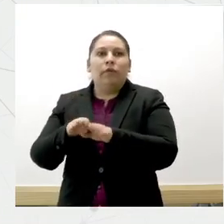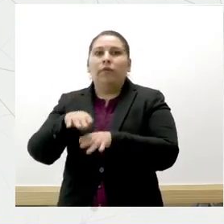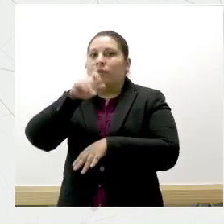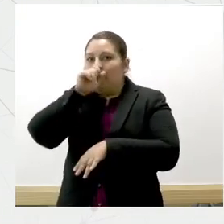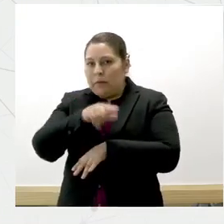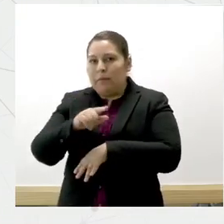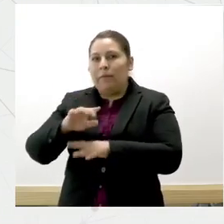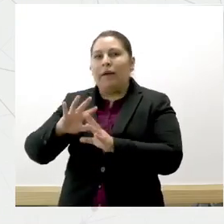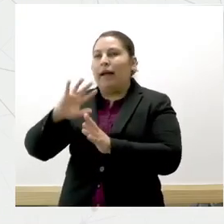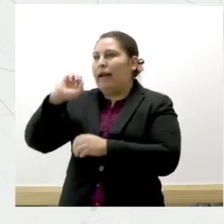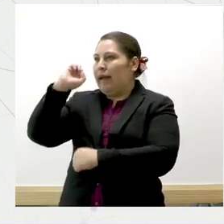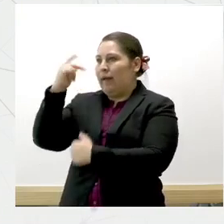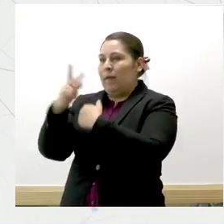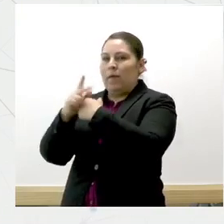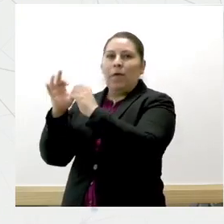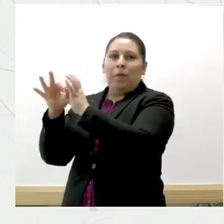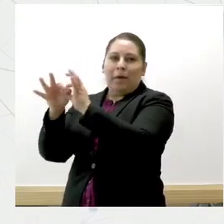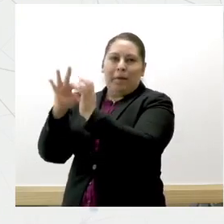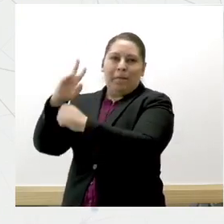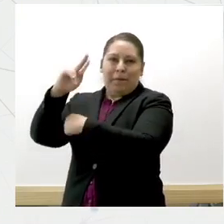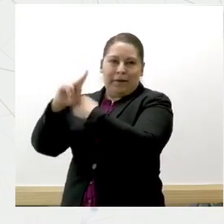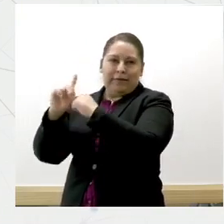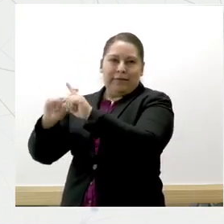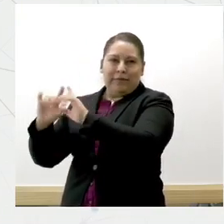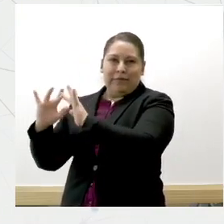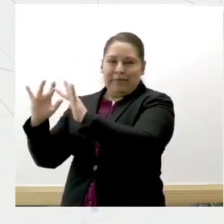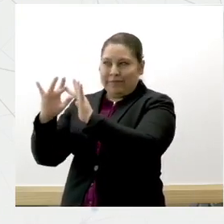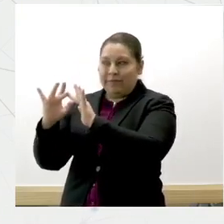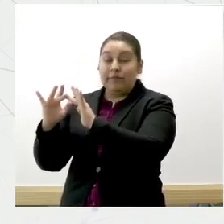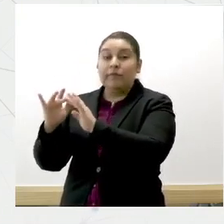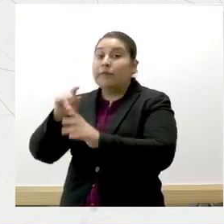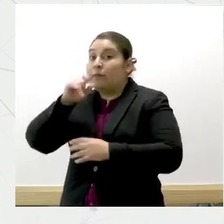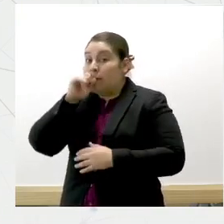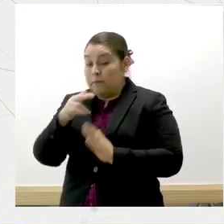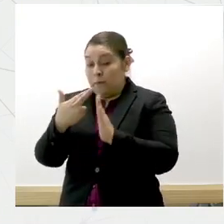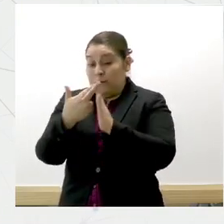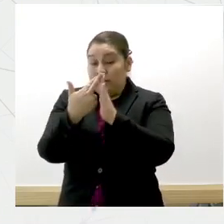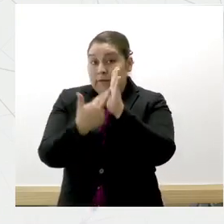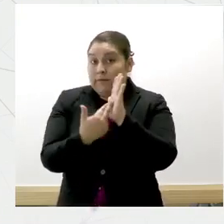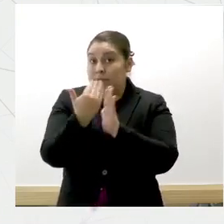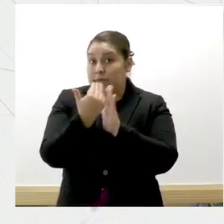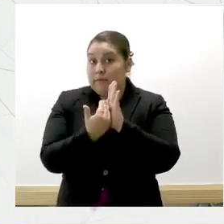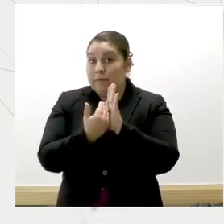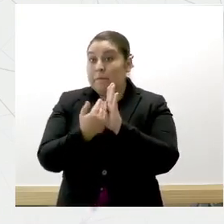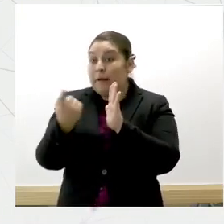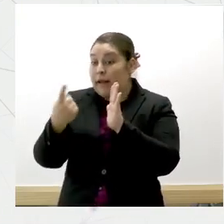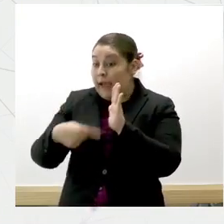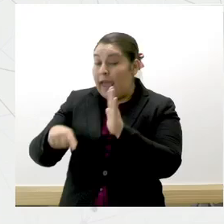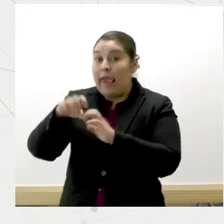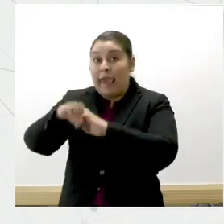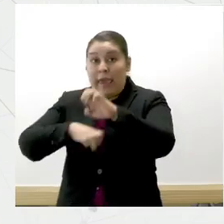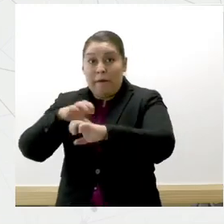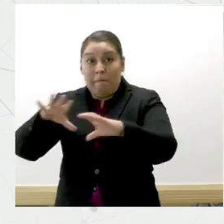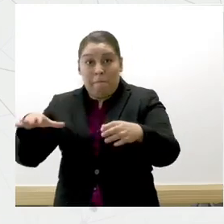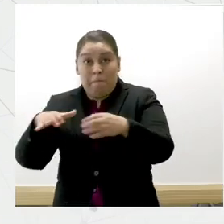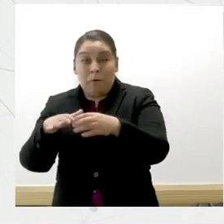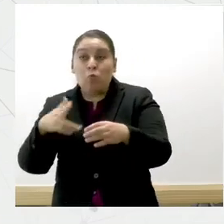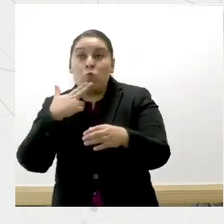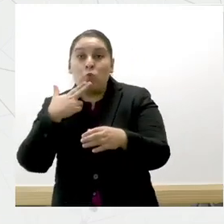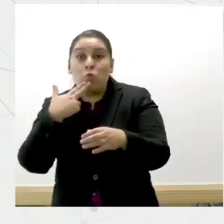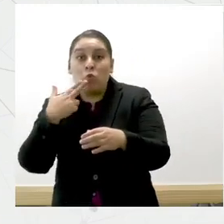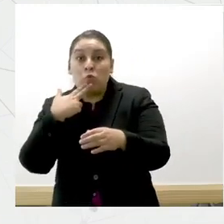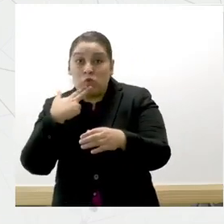Europea. Y a su lado, como les decía, tenemos esta norma que asegura que para que podamos usar en el sector público algoritmos en las tomas de